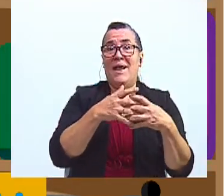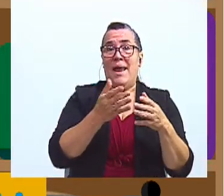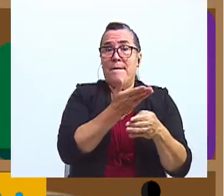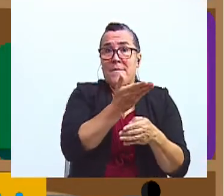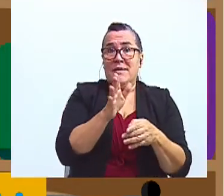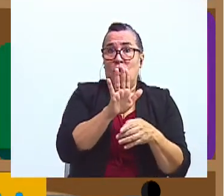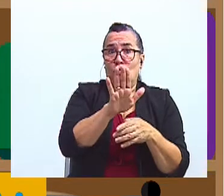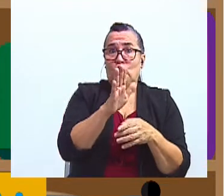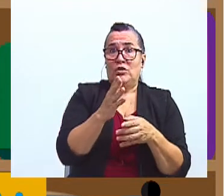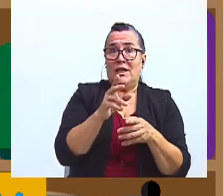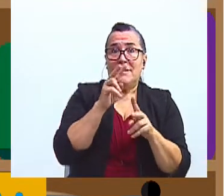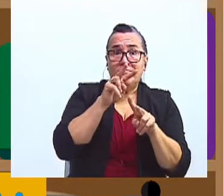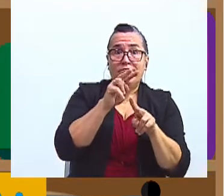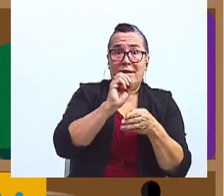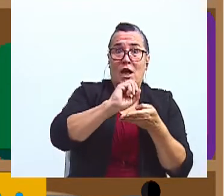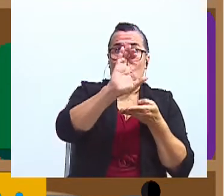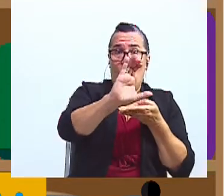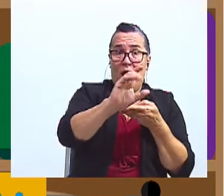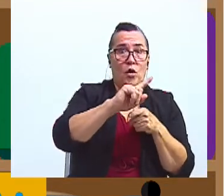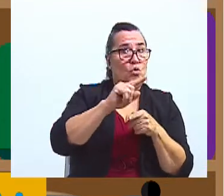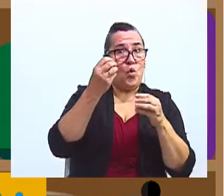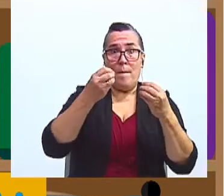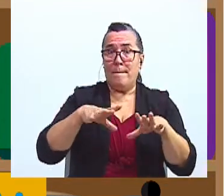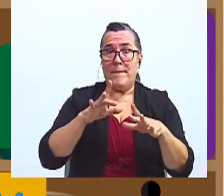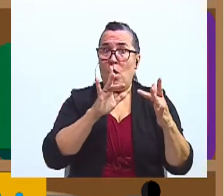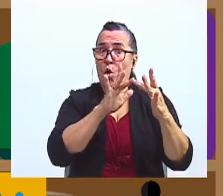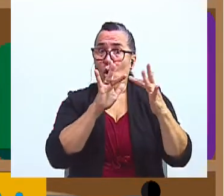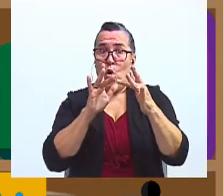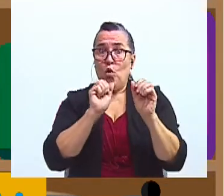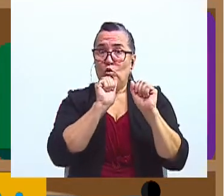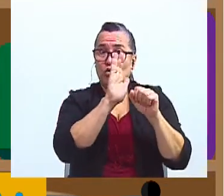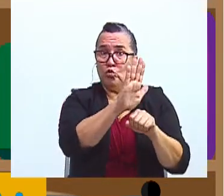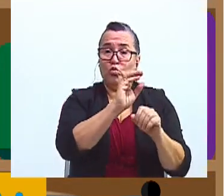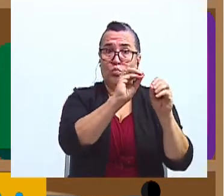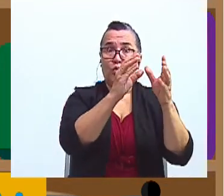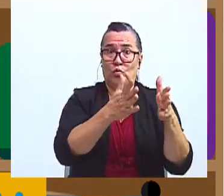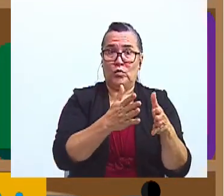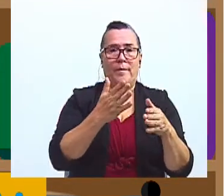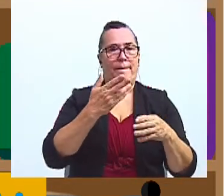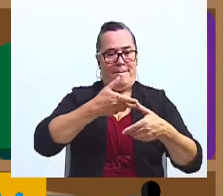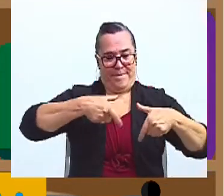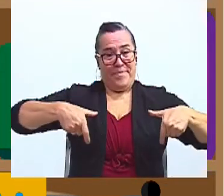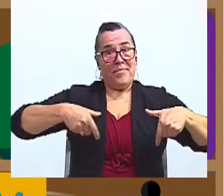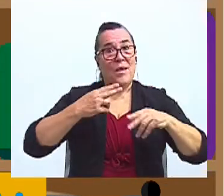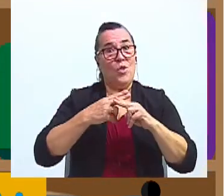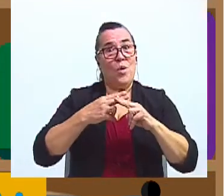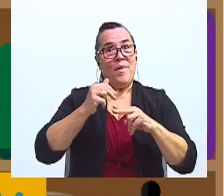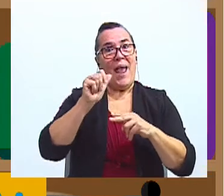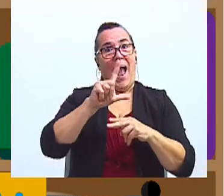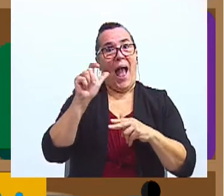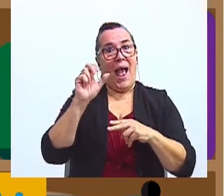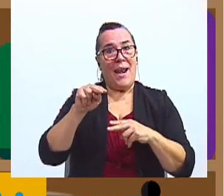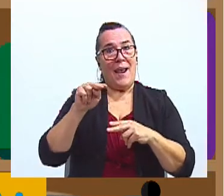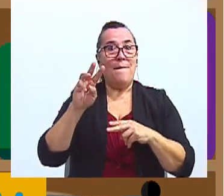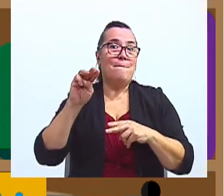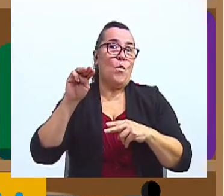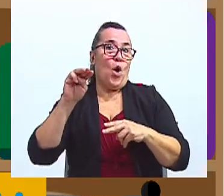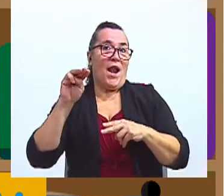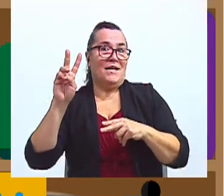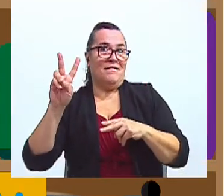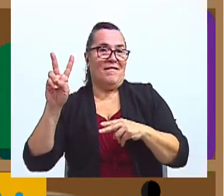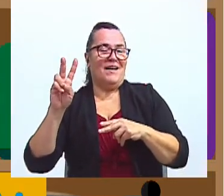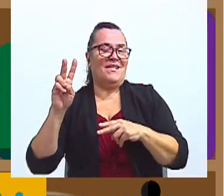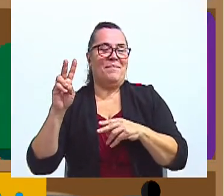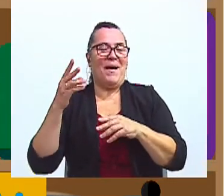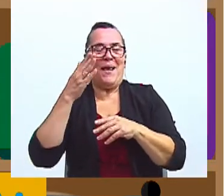materia que ustedes dan en el colegio. No pierdan el contacto con sus profesores. Mi nombre, Alan Morales. Valverde para que mi mamá no se